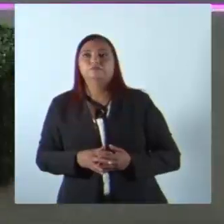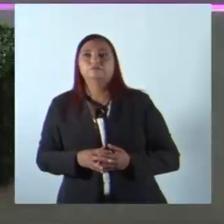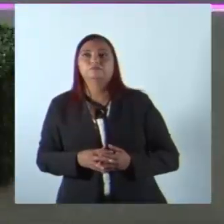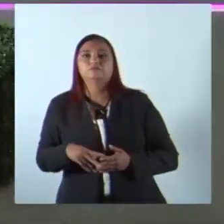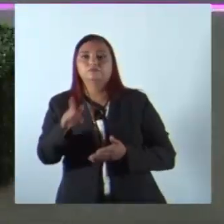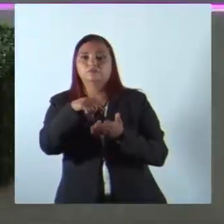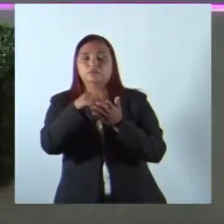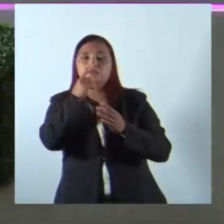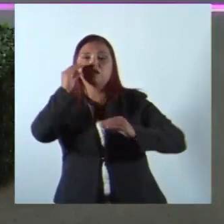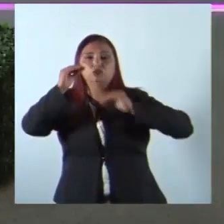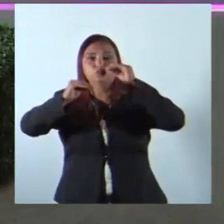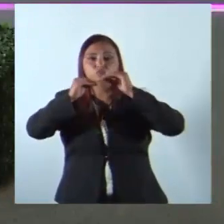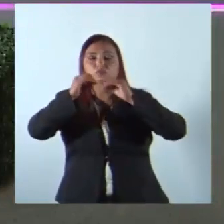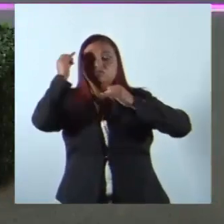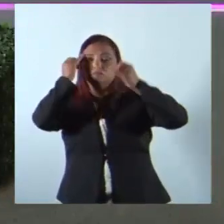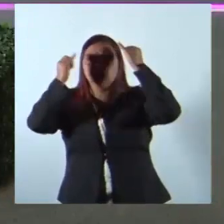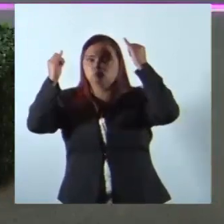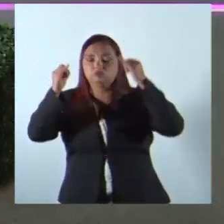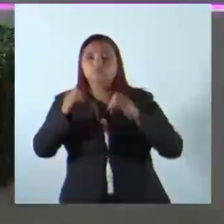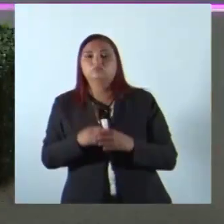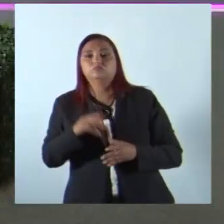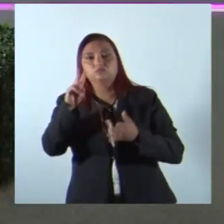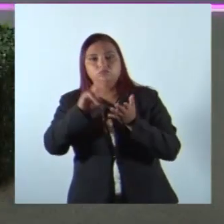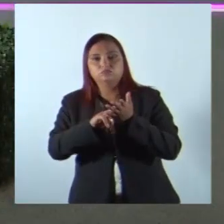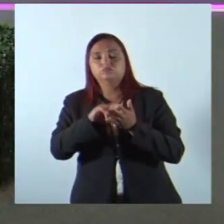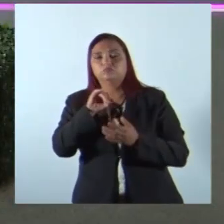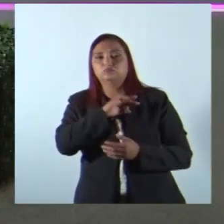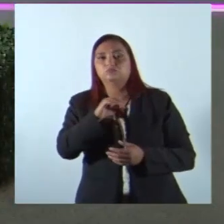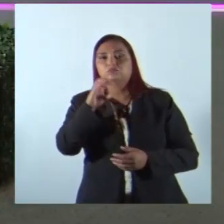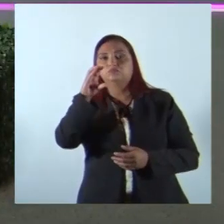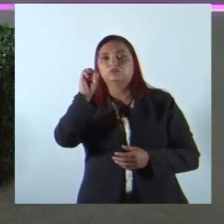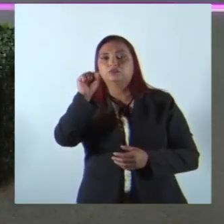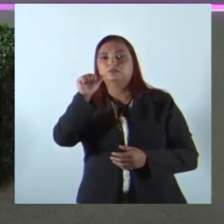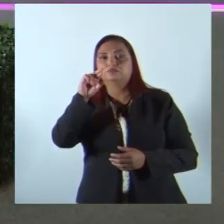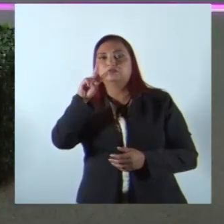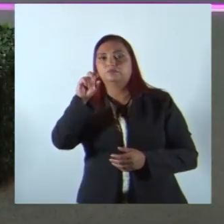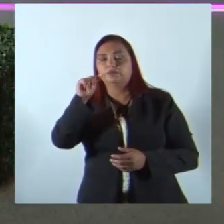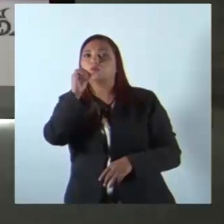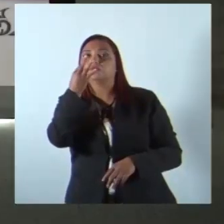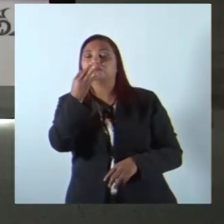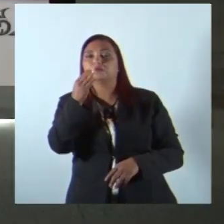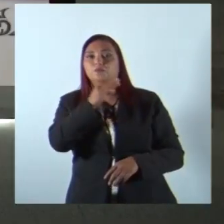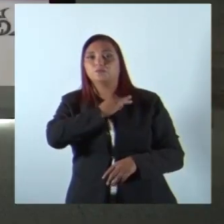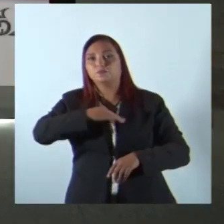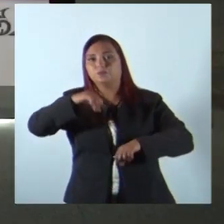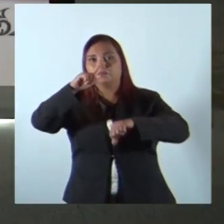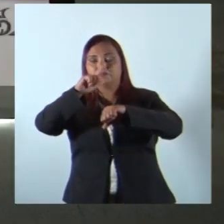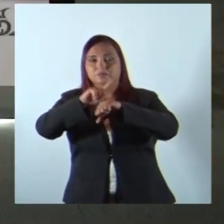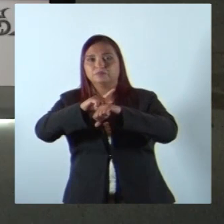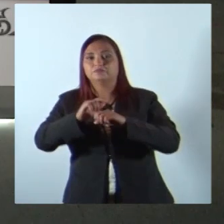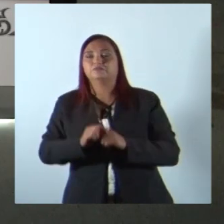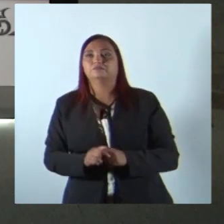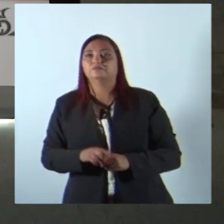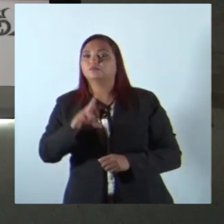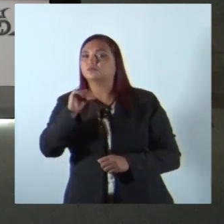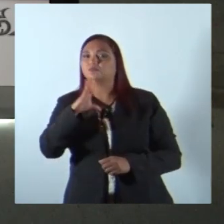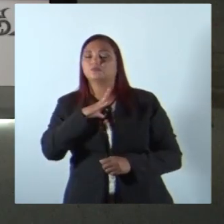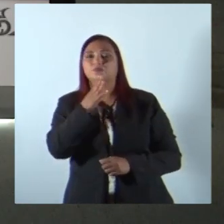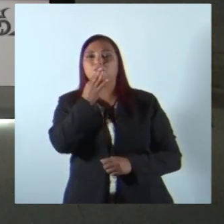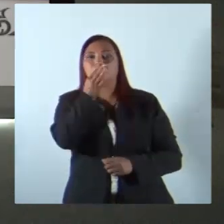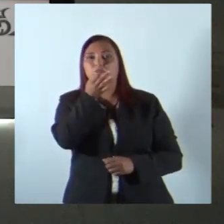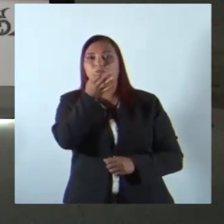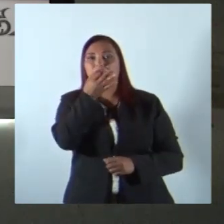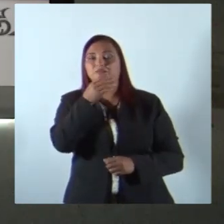puertas al jetta am y participando activamente en todos los procesos y en lo que podamos apoyar como universidad con nuestra